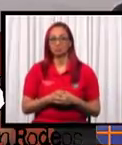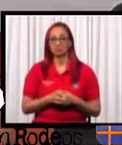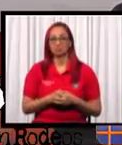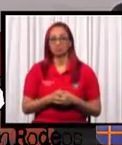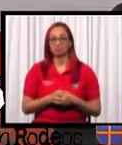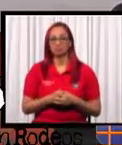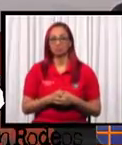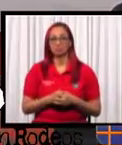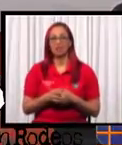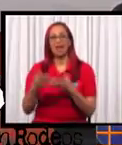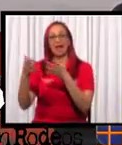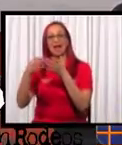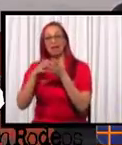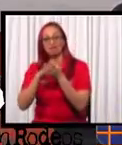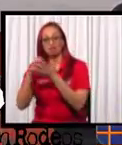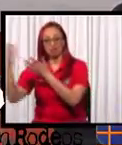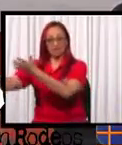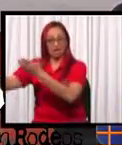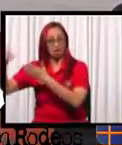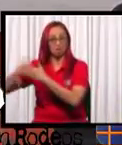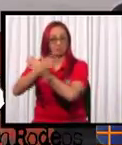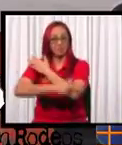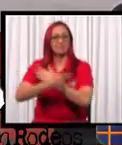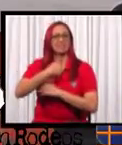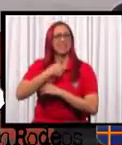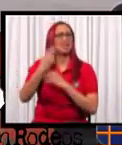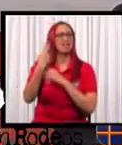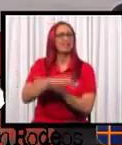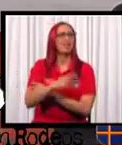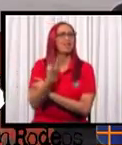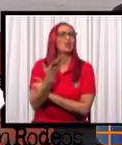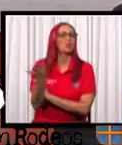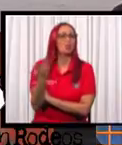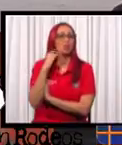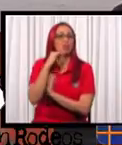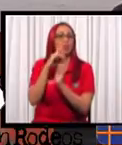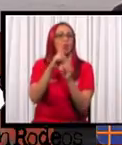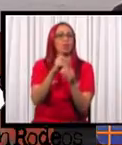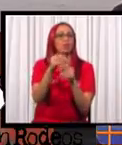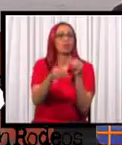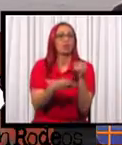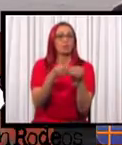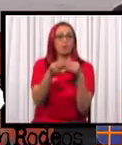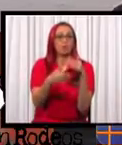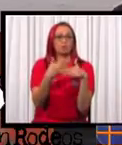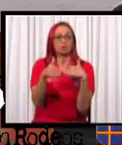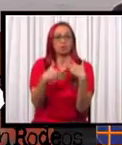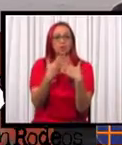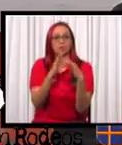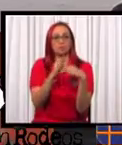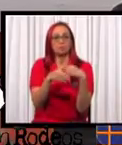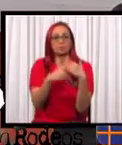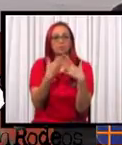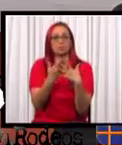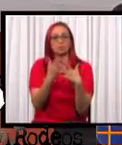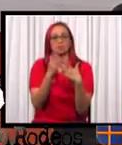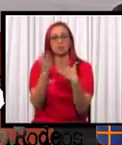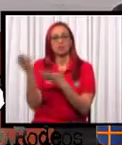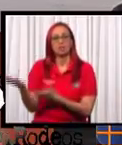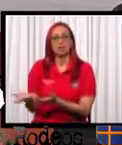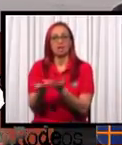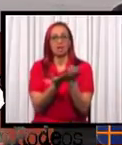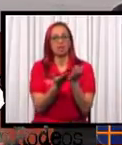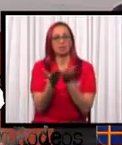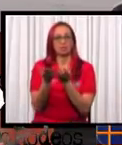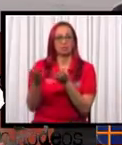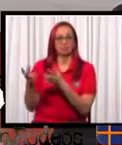importado tiene el riesgo de que durante el proceso, todo el proceso de la carga y el transporte de